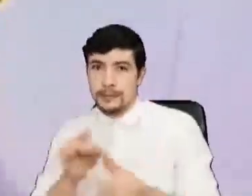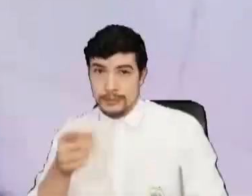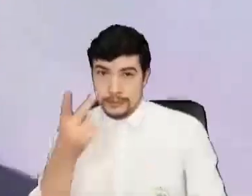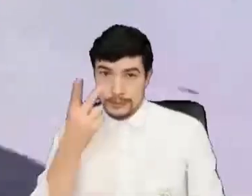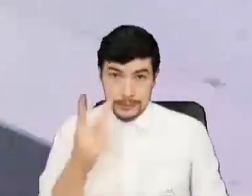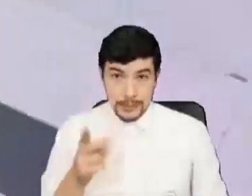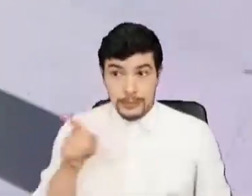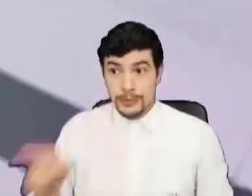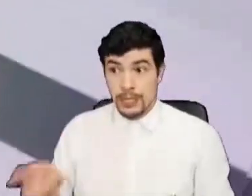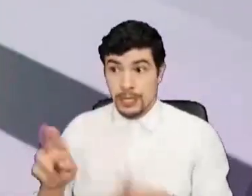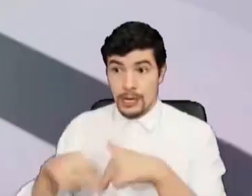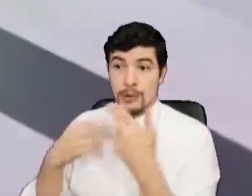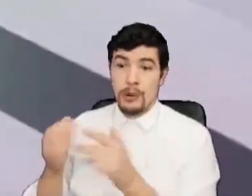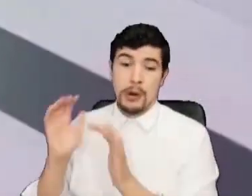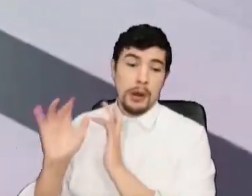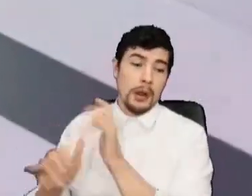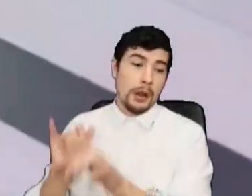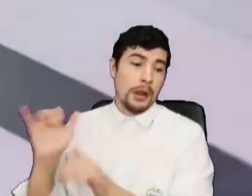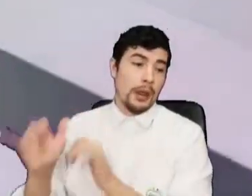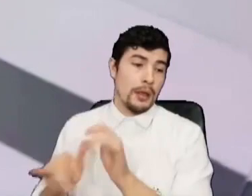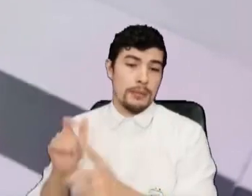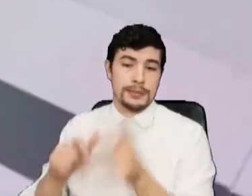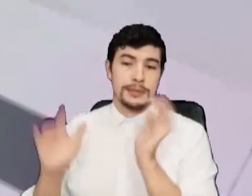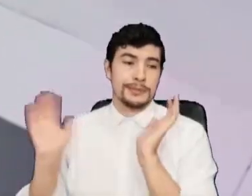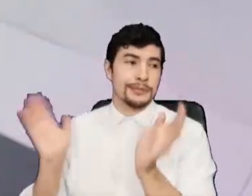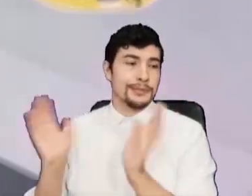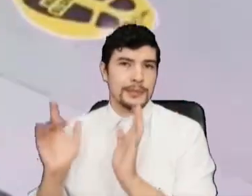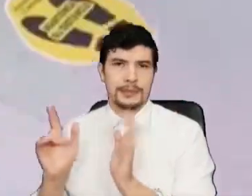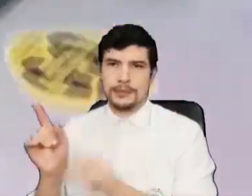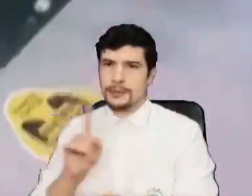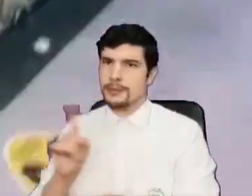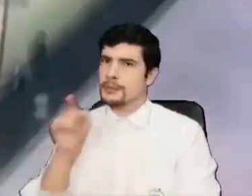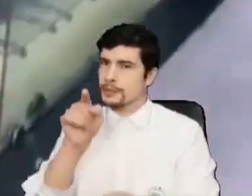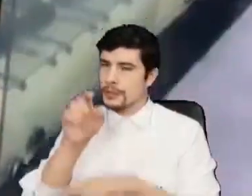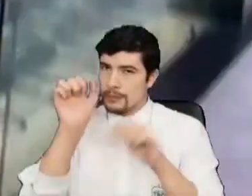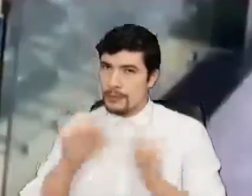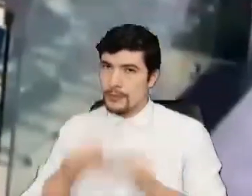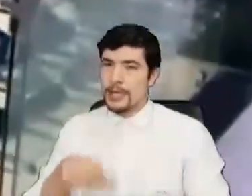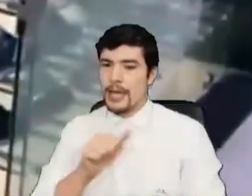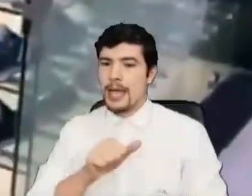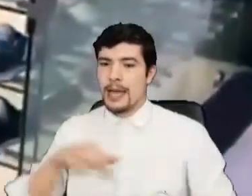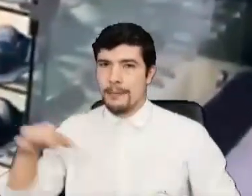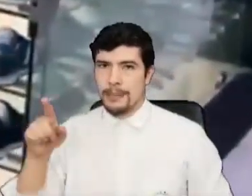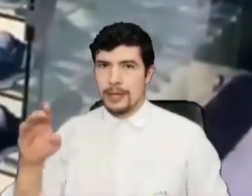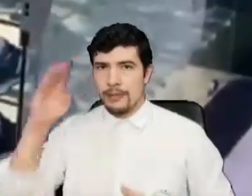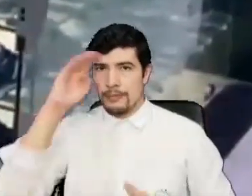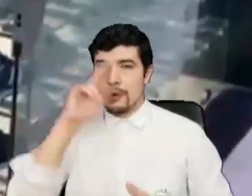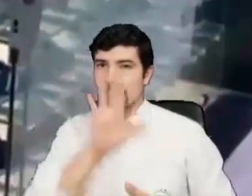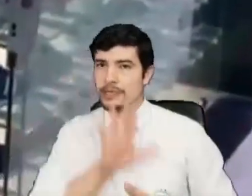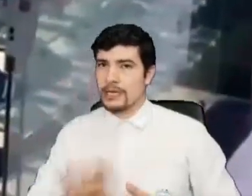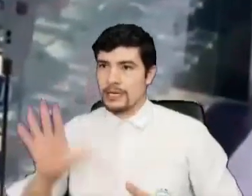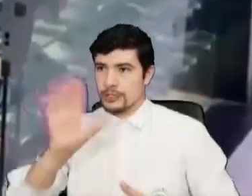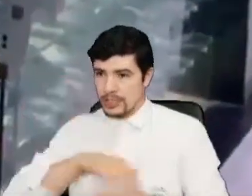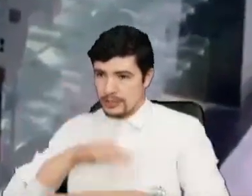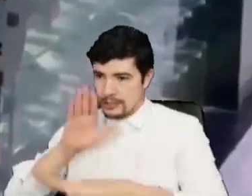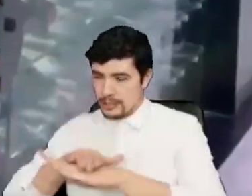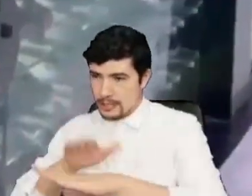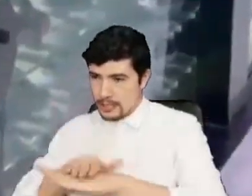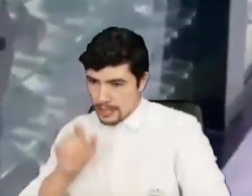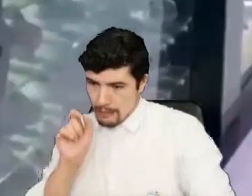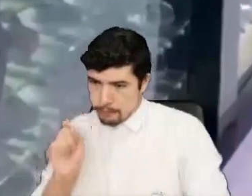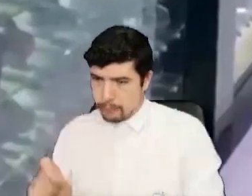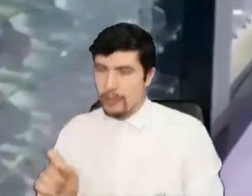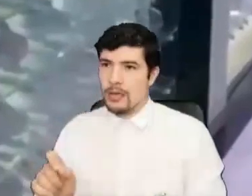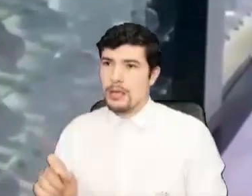violado el aforo de un centro comercial o local, puede descargar la app de la policía y presionar el botón de pánico. Una herramienta que va